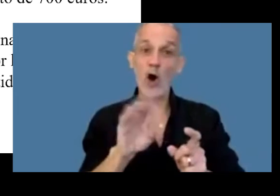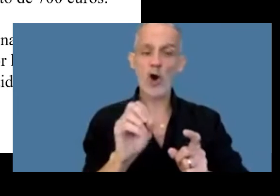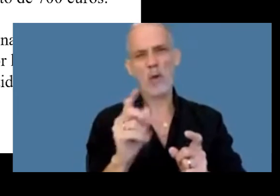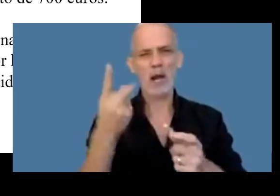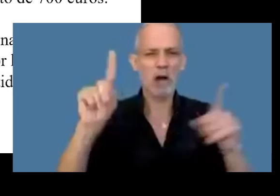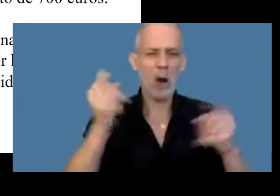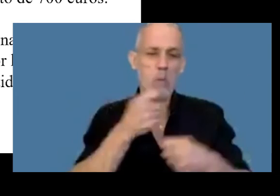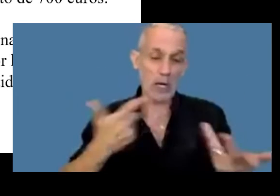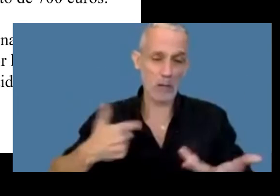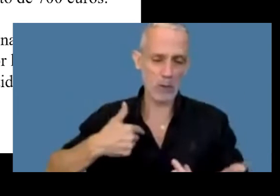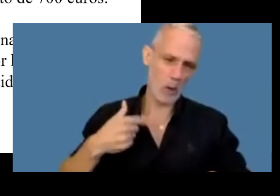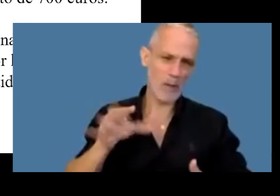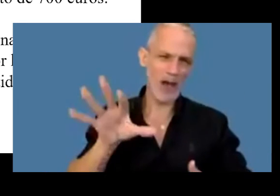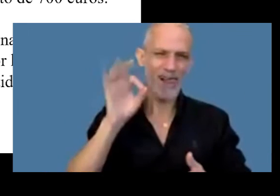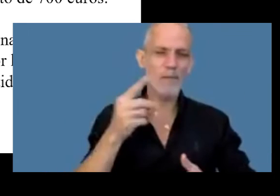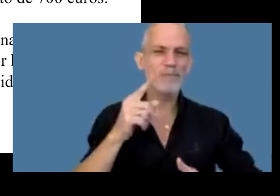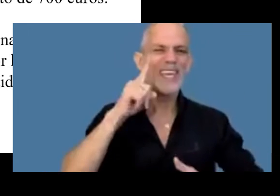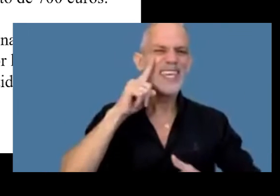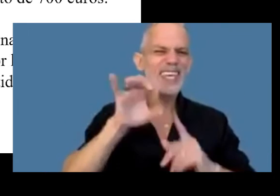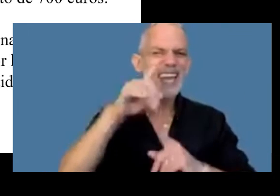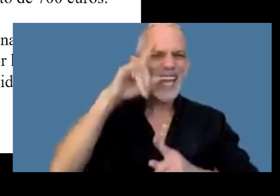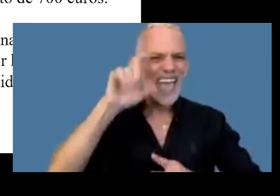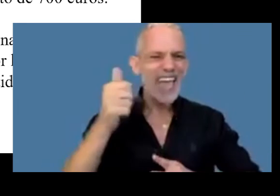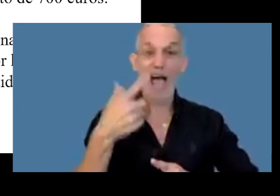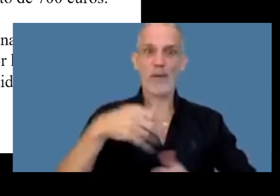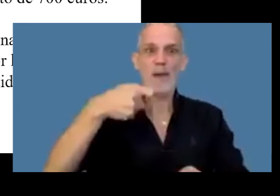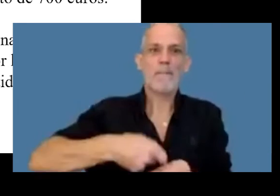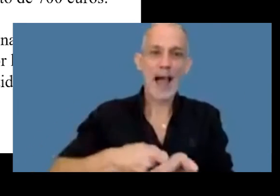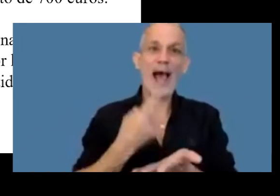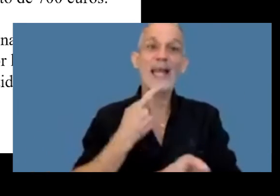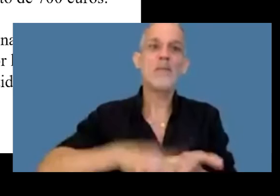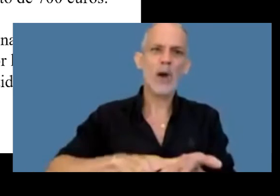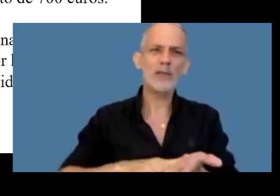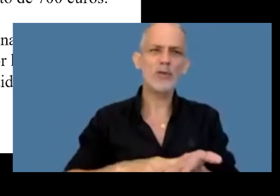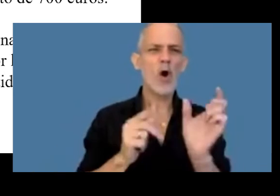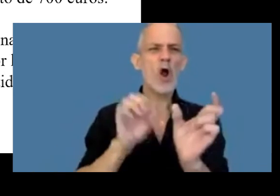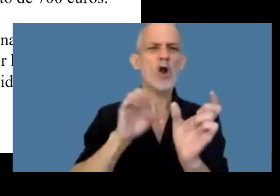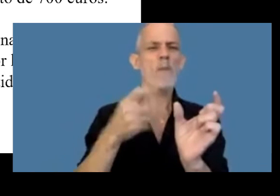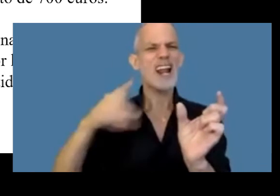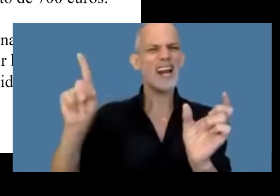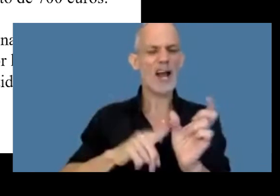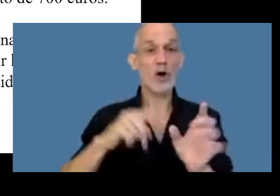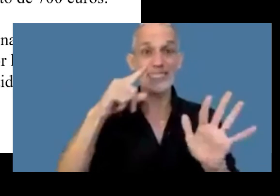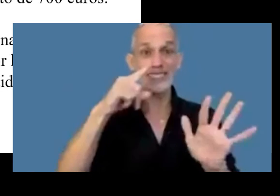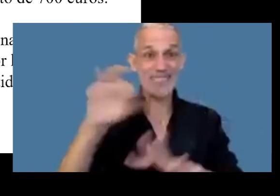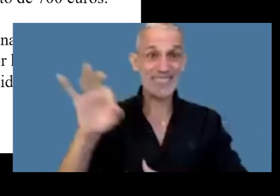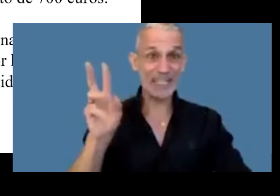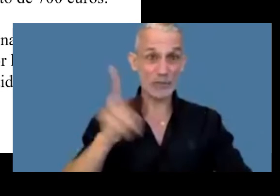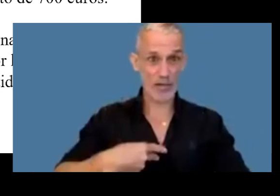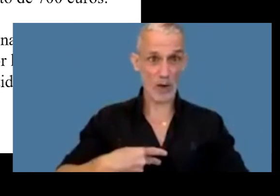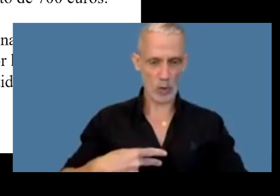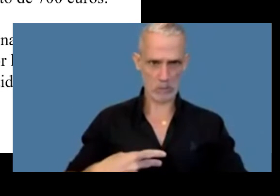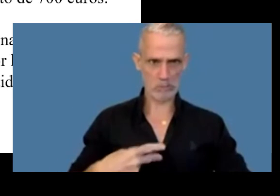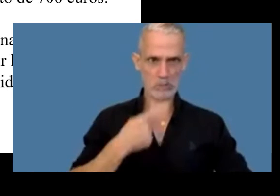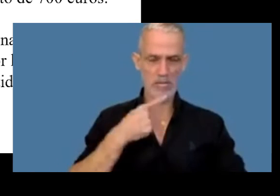yo tomé uno, IKEA, tiene que pagar un impuesto equivalente a 700 euros. Yo más que un impuesto diría